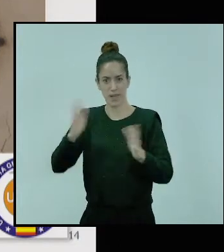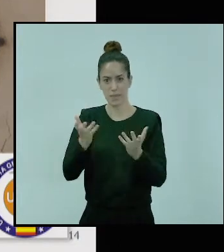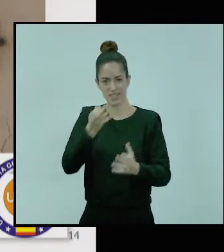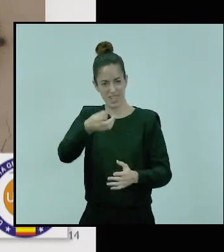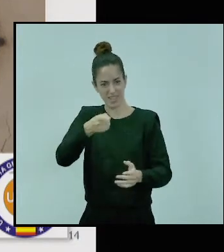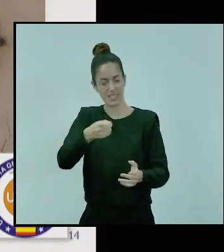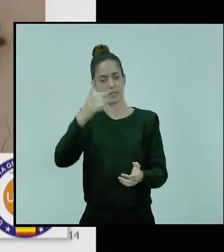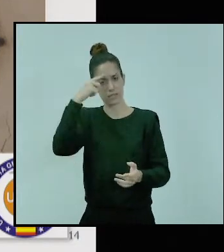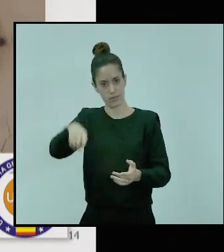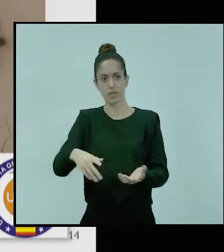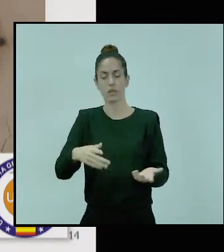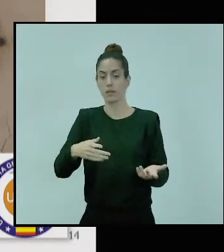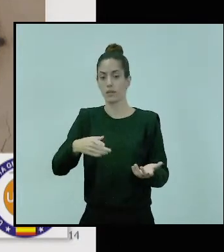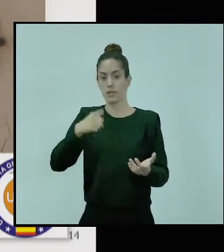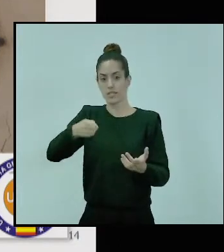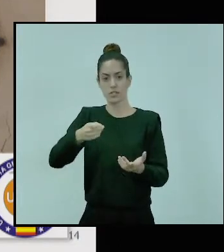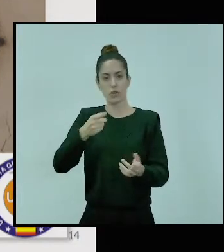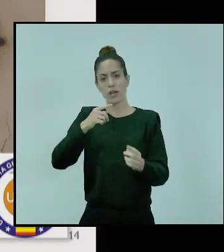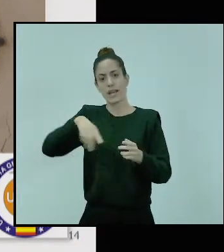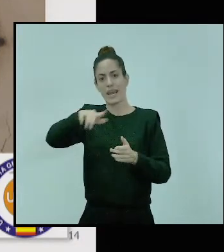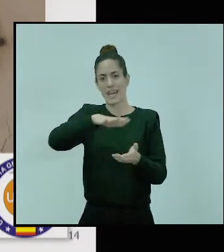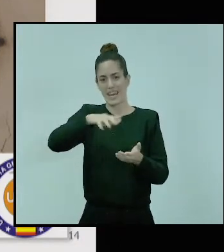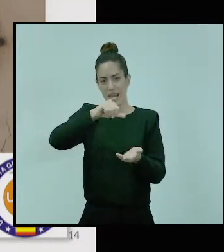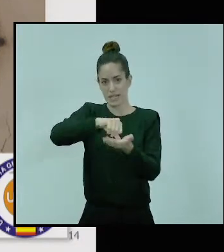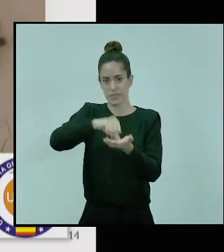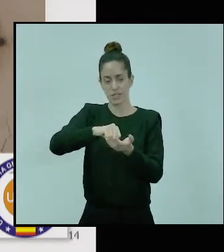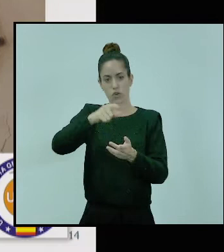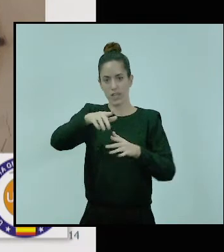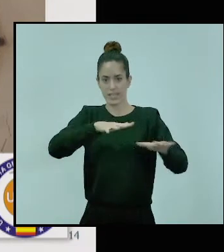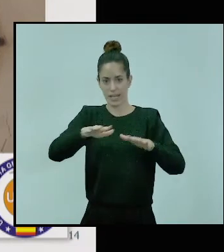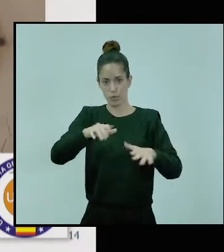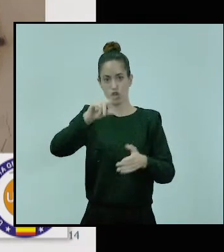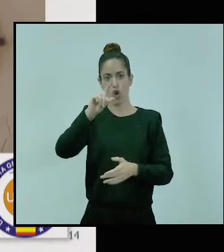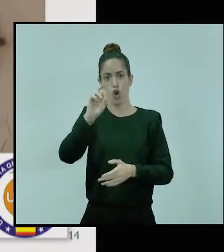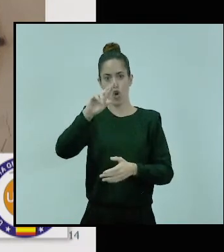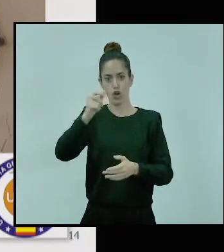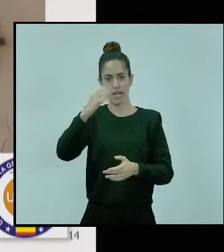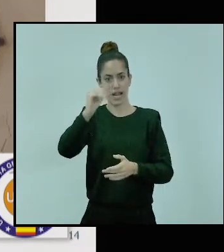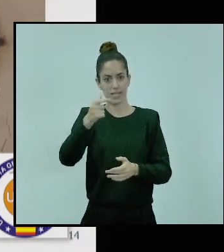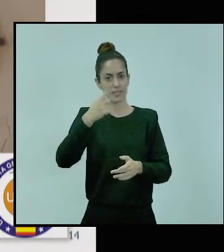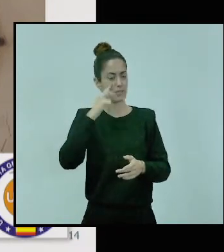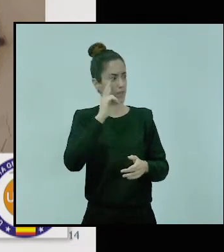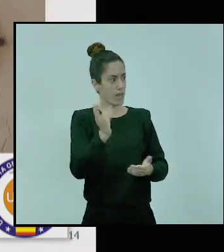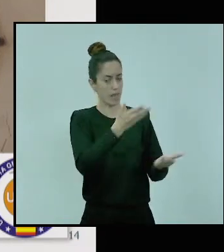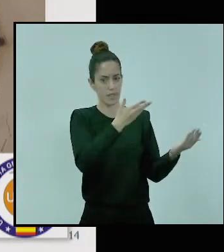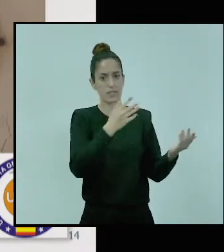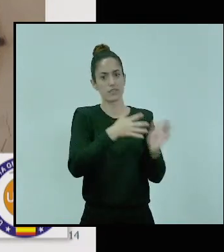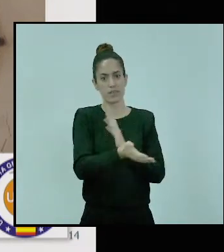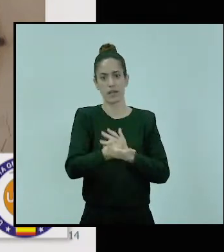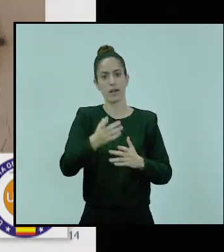emergencia. Este es el epicentro del terremoto de Lorca. Ustedes verán que son dos martillos que pusimos en el